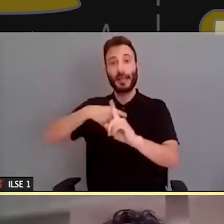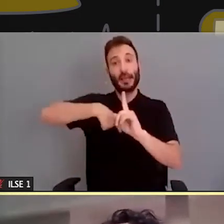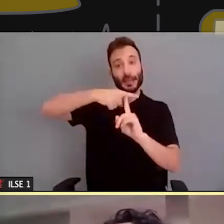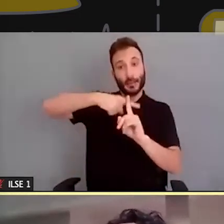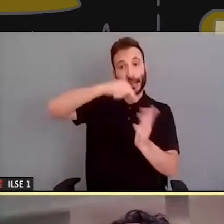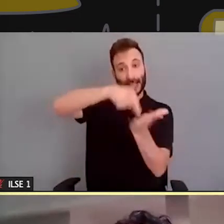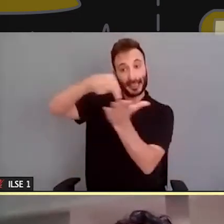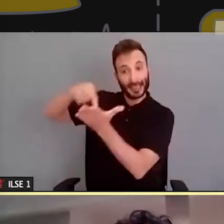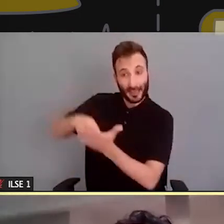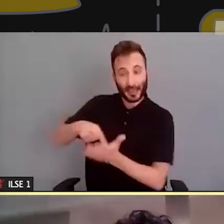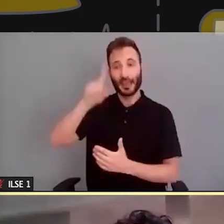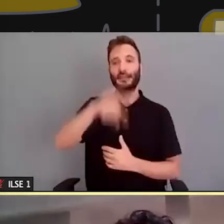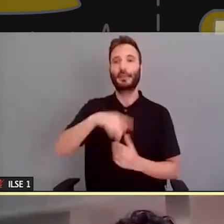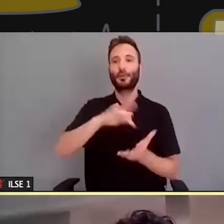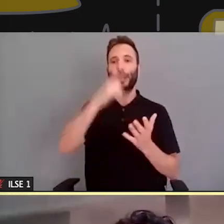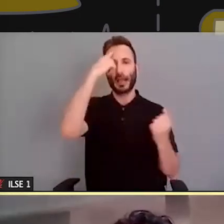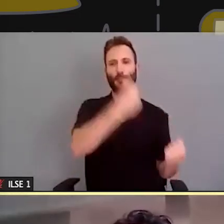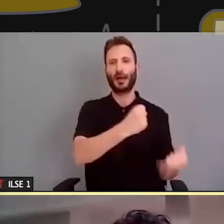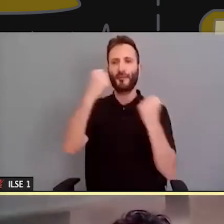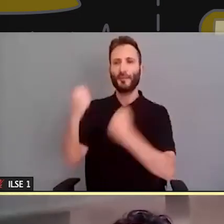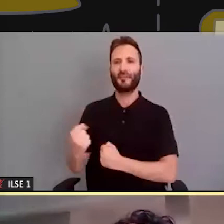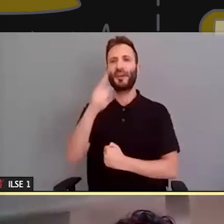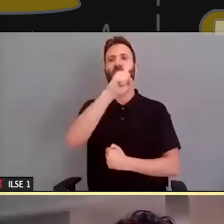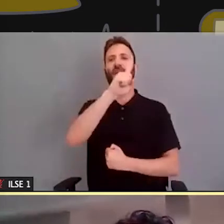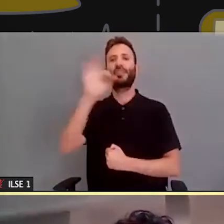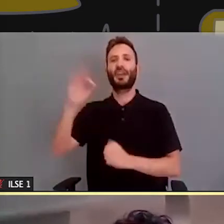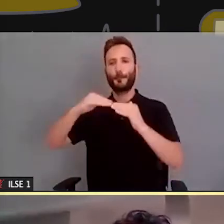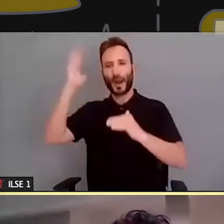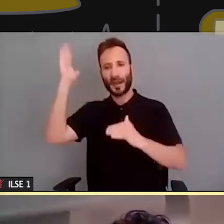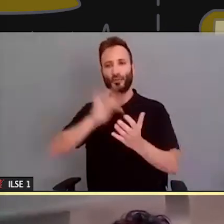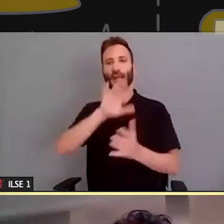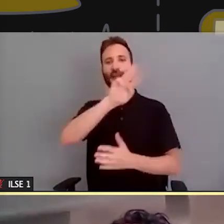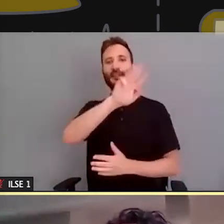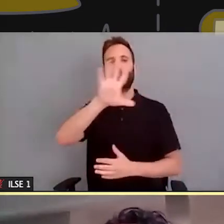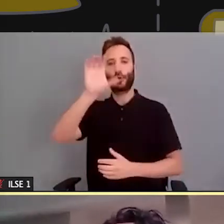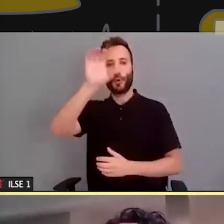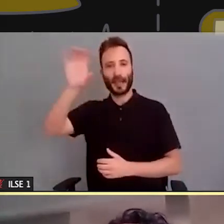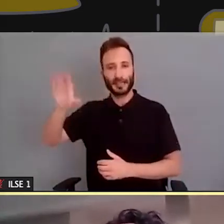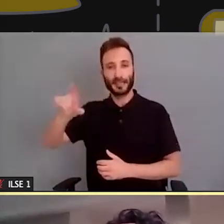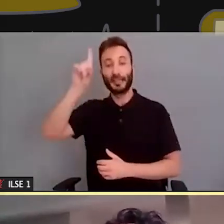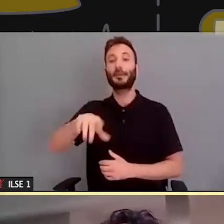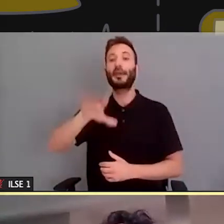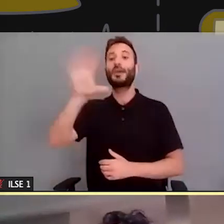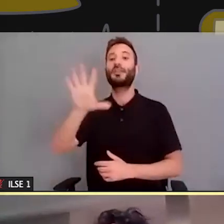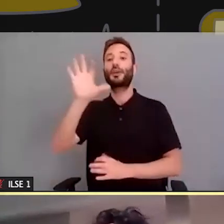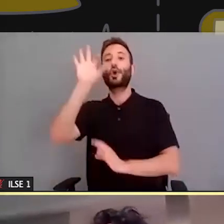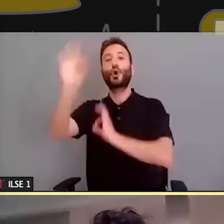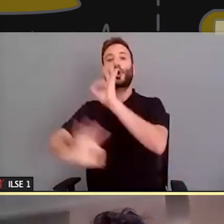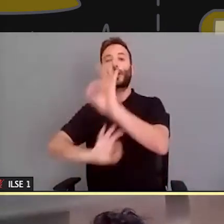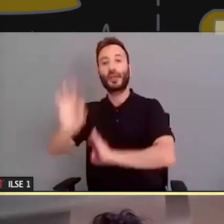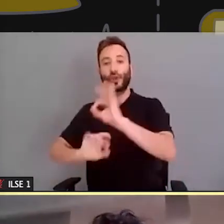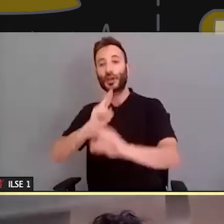los más de 100 expertos de 35 países y 5 organizaciones, digamos, le llamamos liaison,